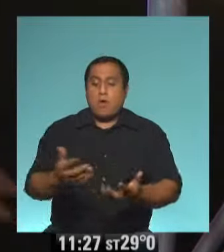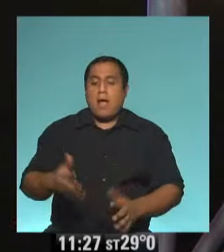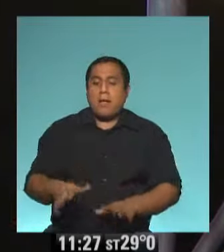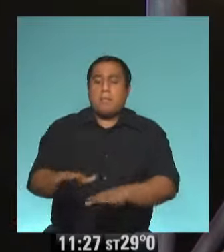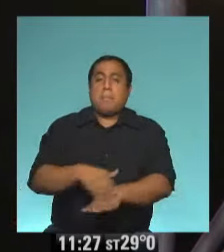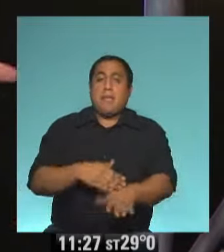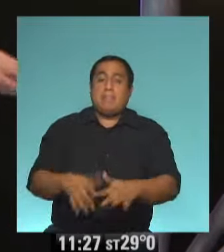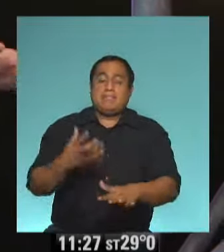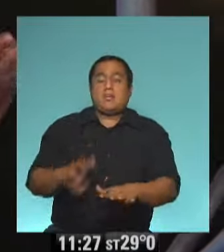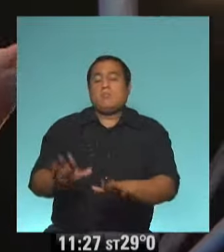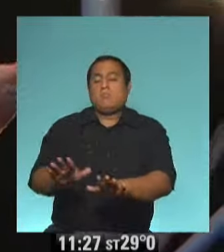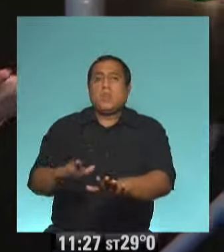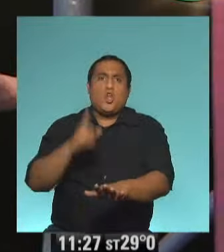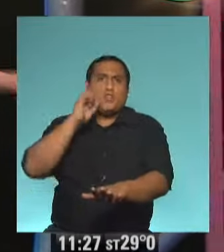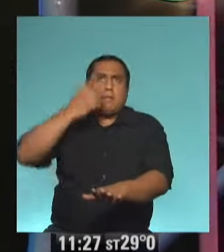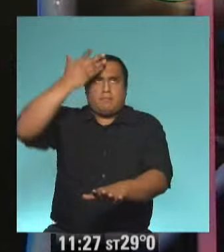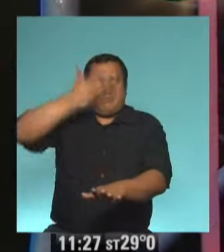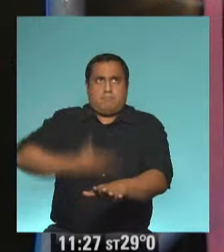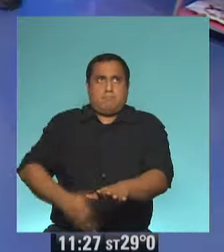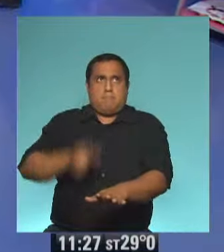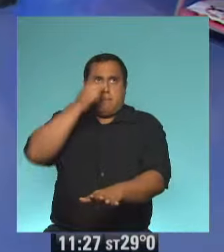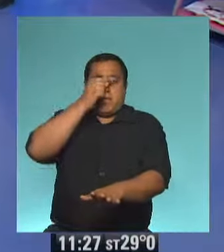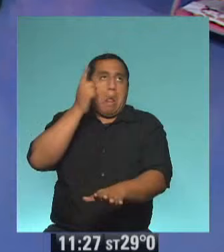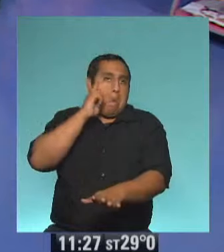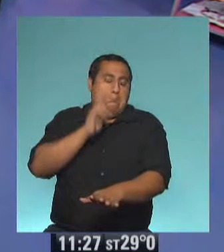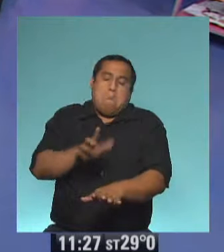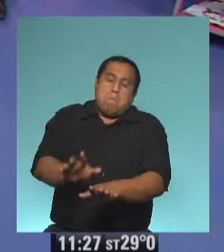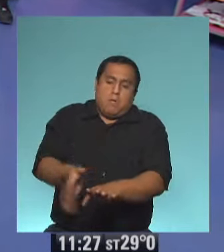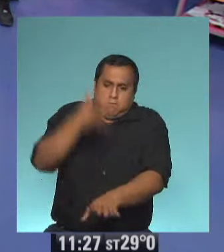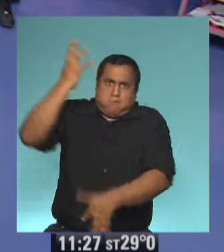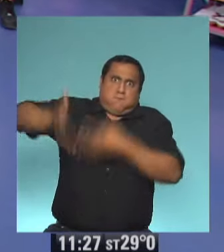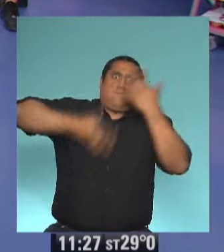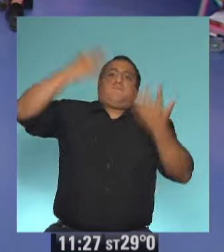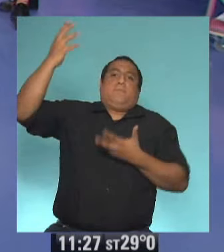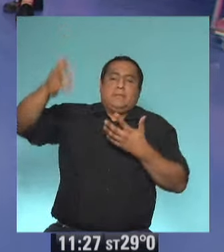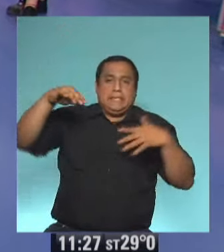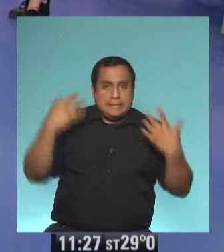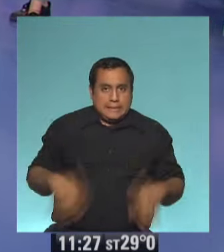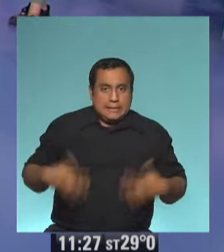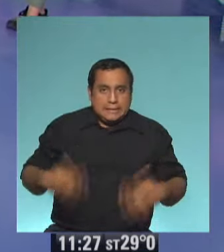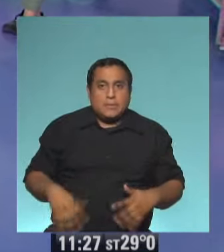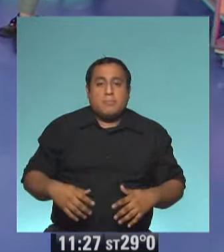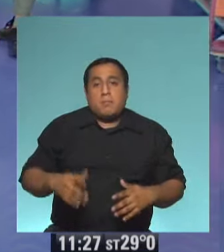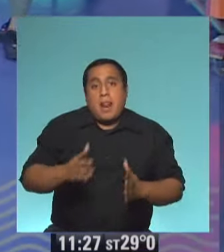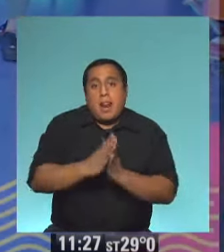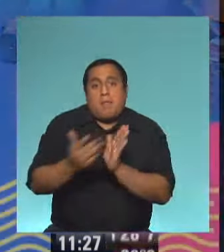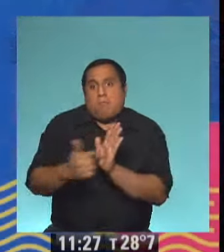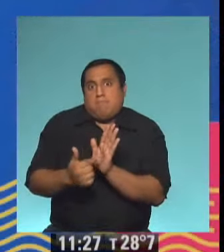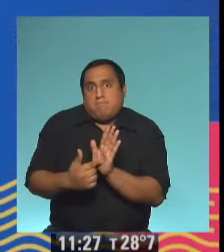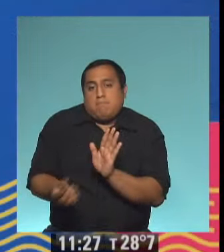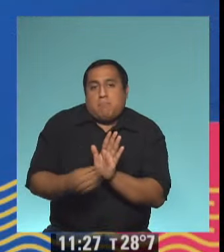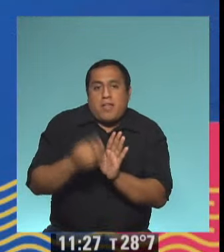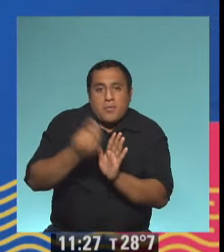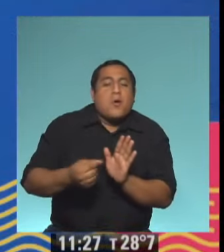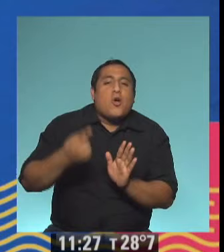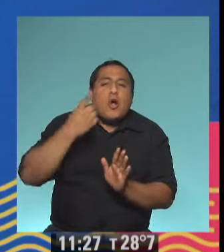se olvidó que él era de madera. Qué tarambana. Ahí vemos también una de las ilustraciones que aparecía en este libro, porque claro, nosotros conocemos